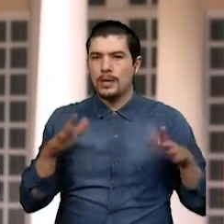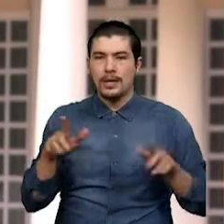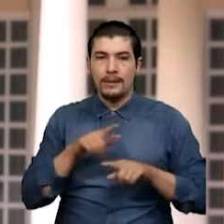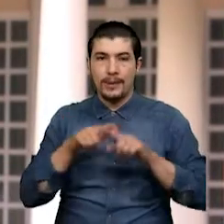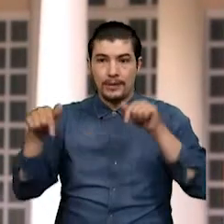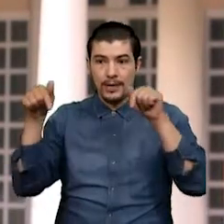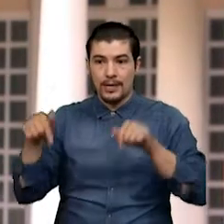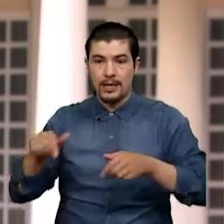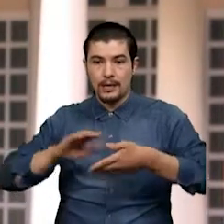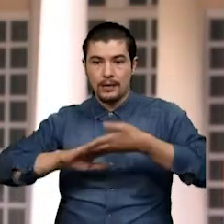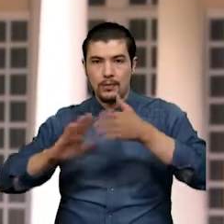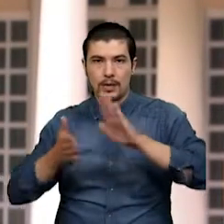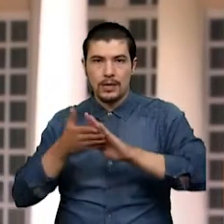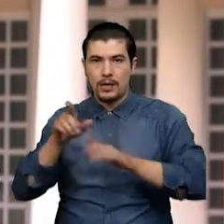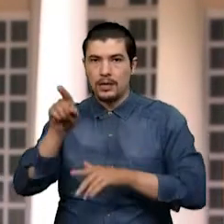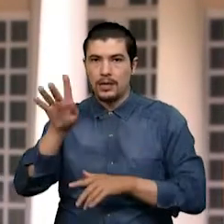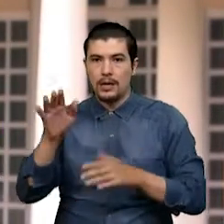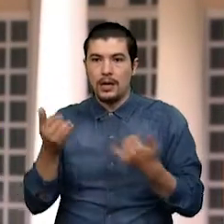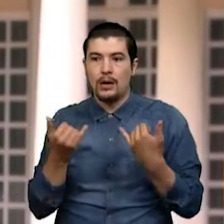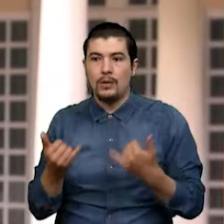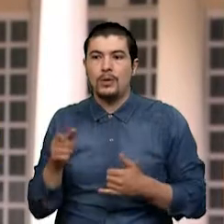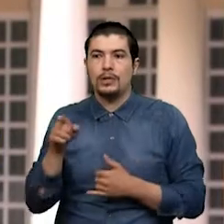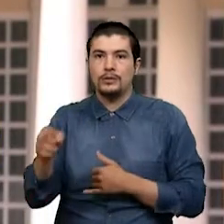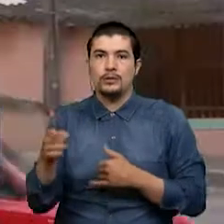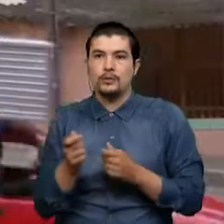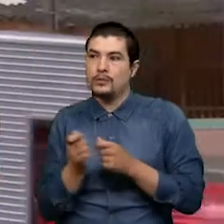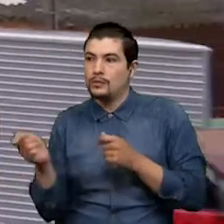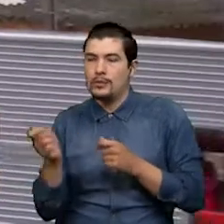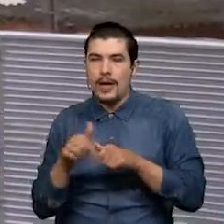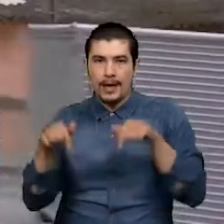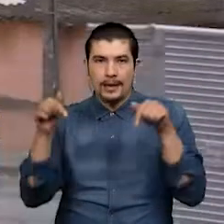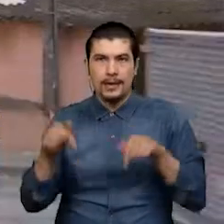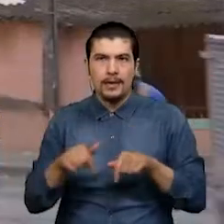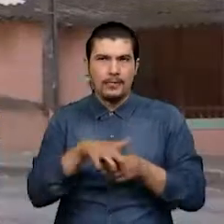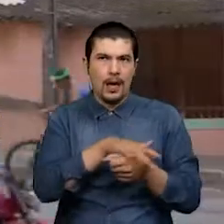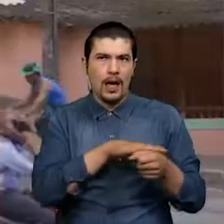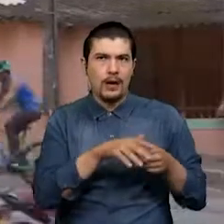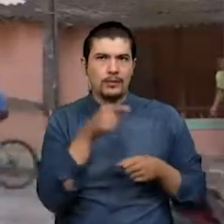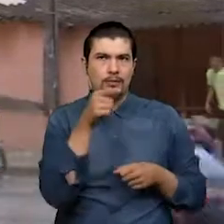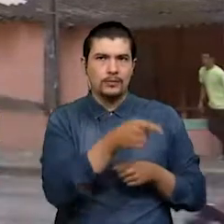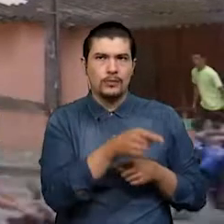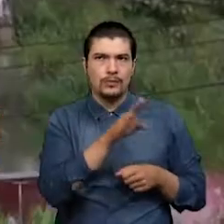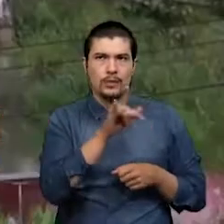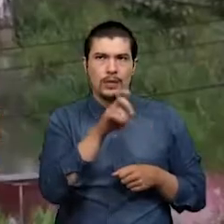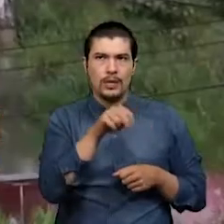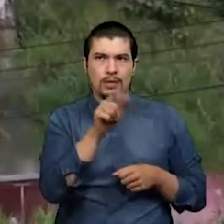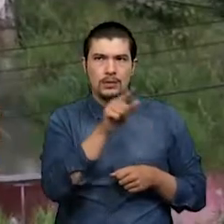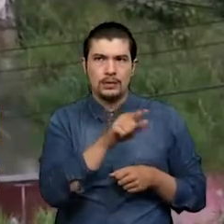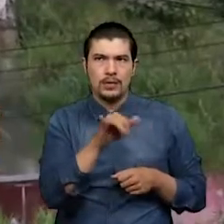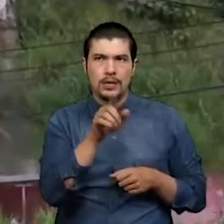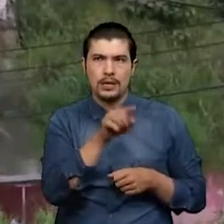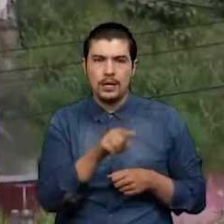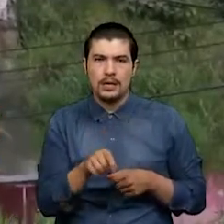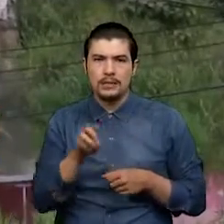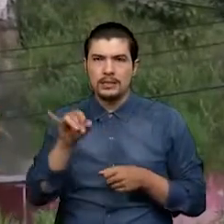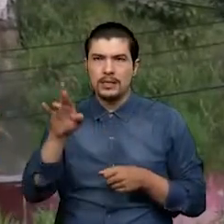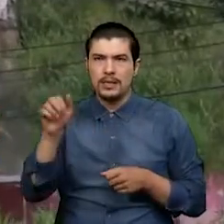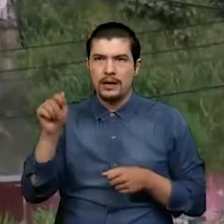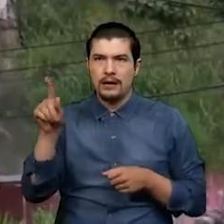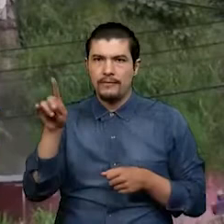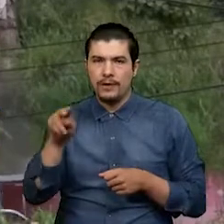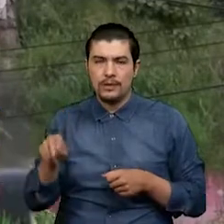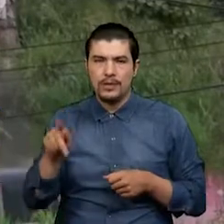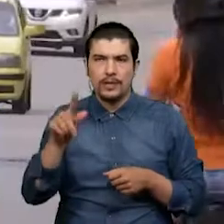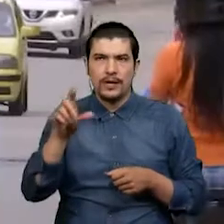de la comuna 14 cuentan ahora con uno más cerca barrios como buenos aires- buenavista miraflores el limoncito la flora